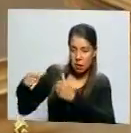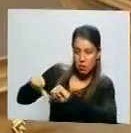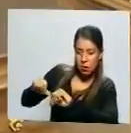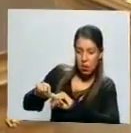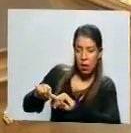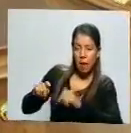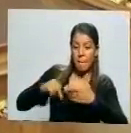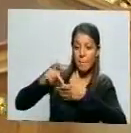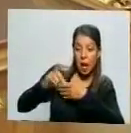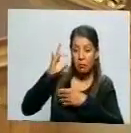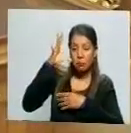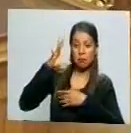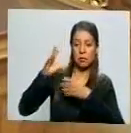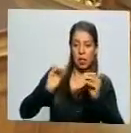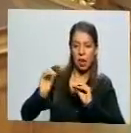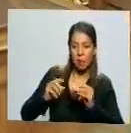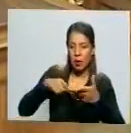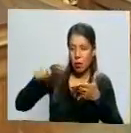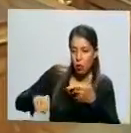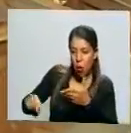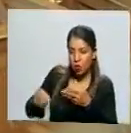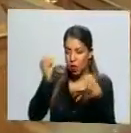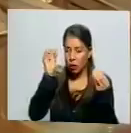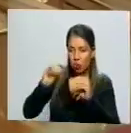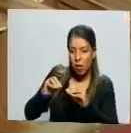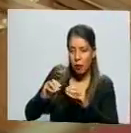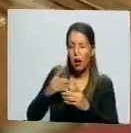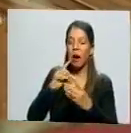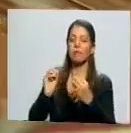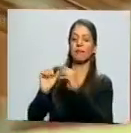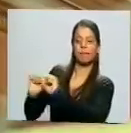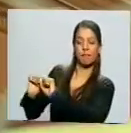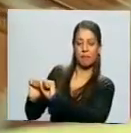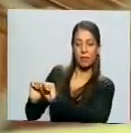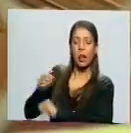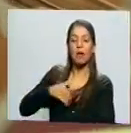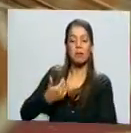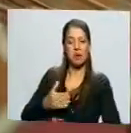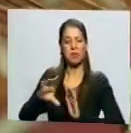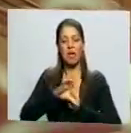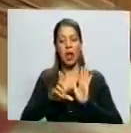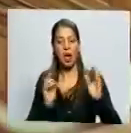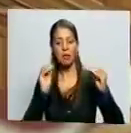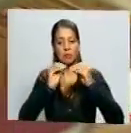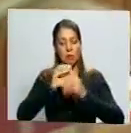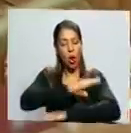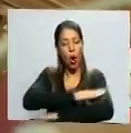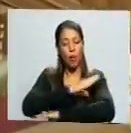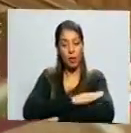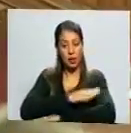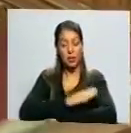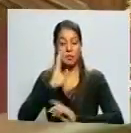los montos de contrataciones cumpliendo todos absolutamente los parámetros de ley y enfrascarnos en toda la